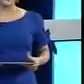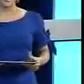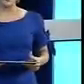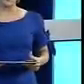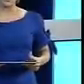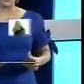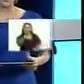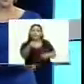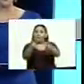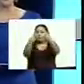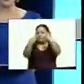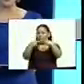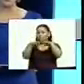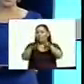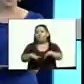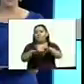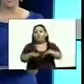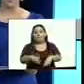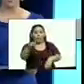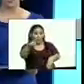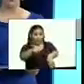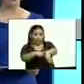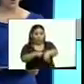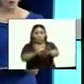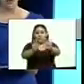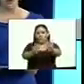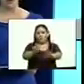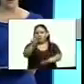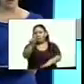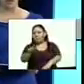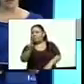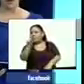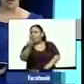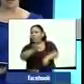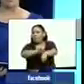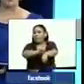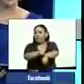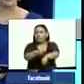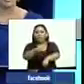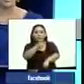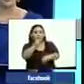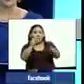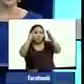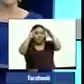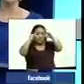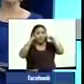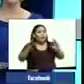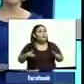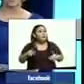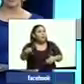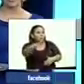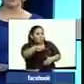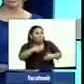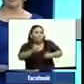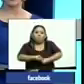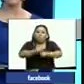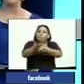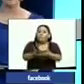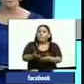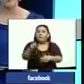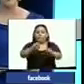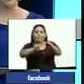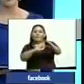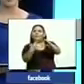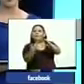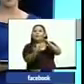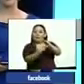Gracias por continuar con nosotros Son las 9 de la noche con Un Minuto en Noticiero Hechos Emisión Estelar Queremos comentarles que en redes